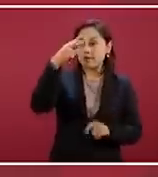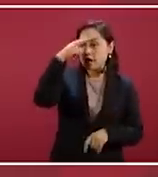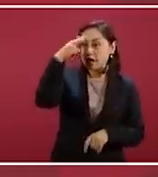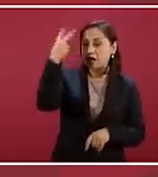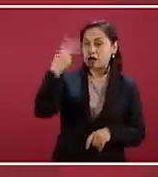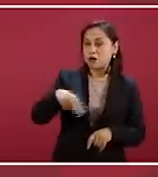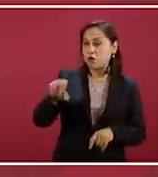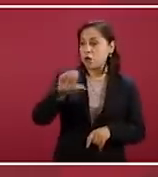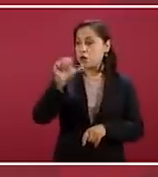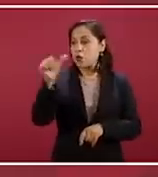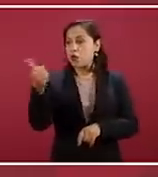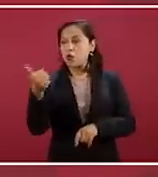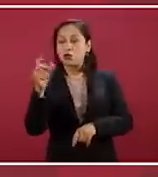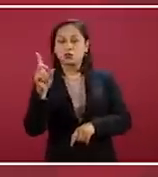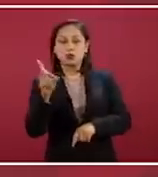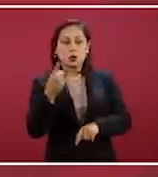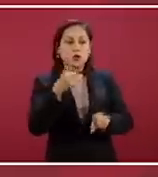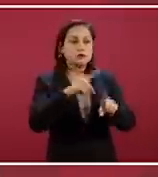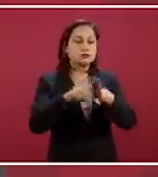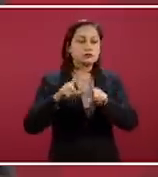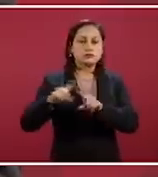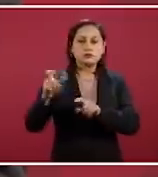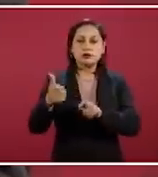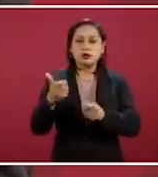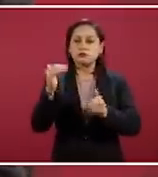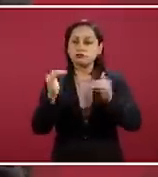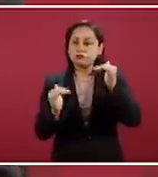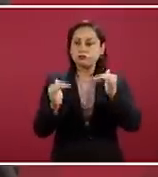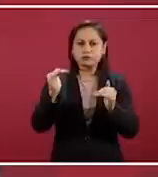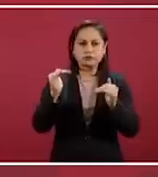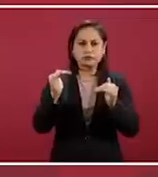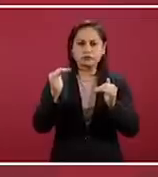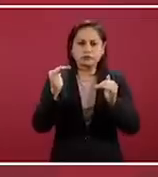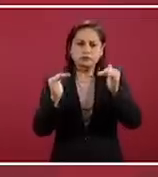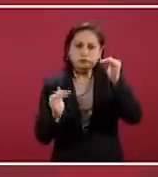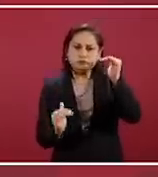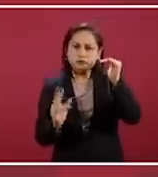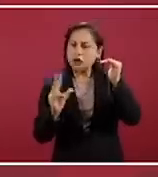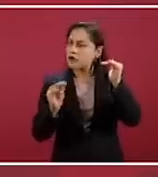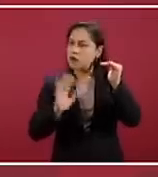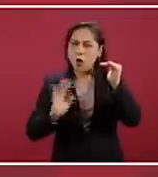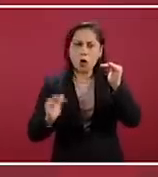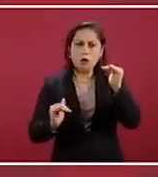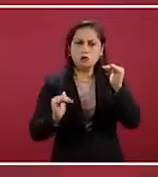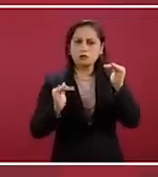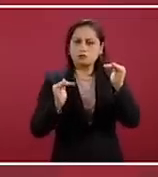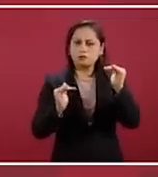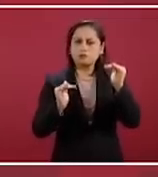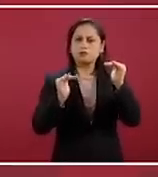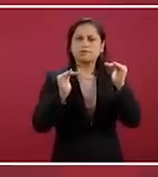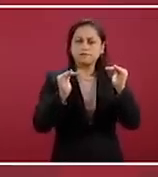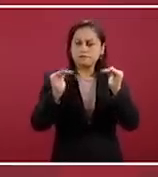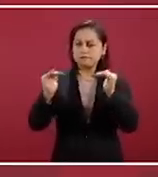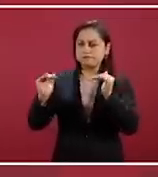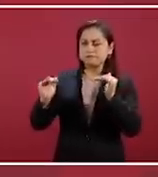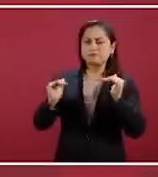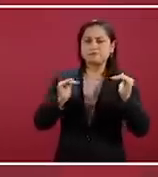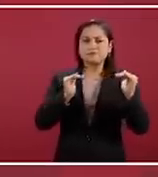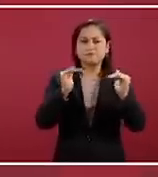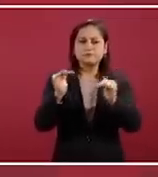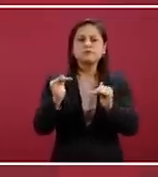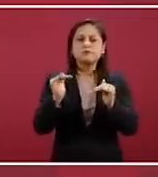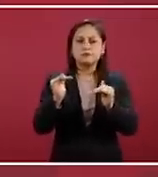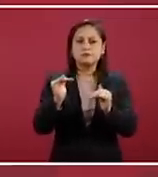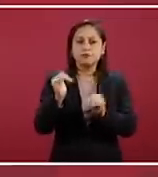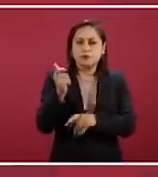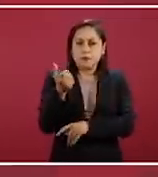peso no se ha depreciado, al contrario, es de las monedas que más